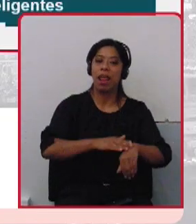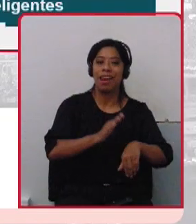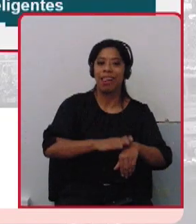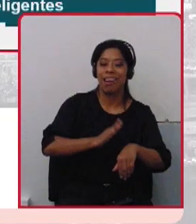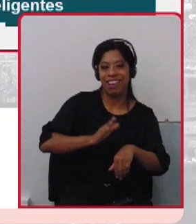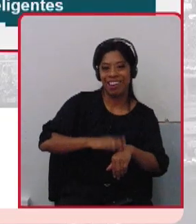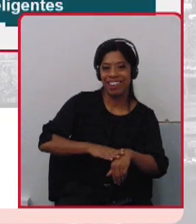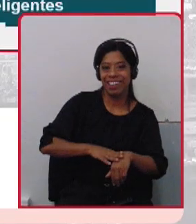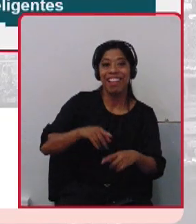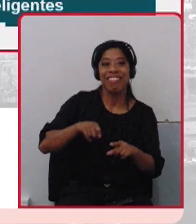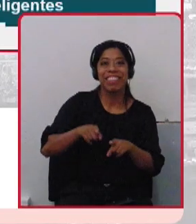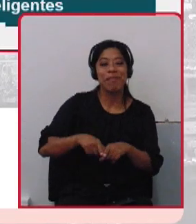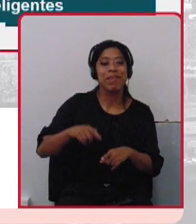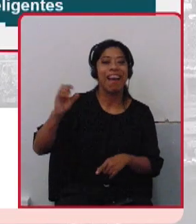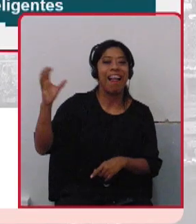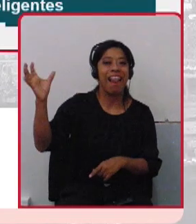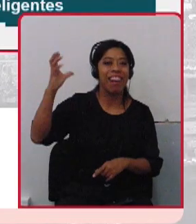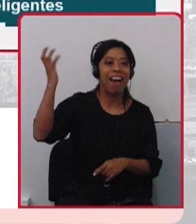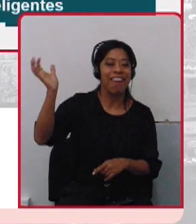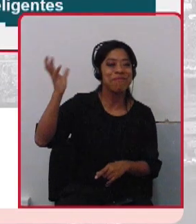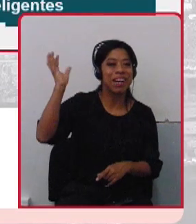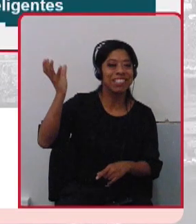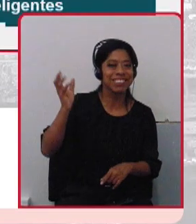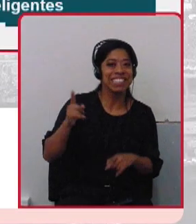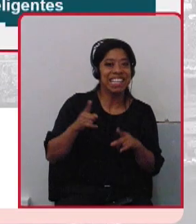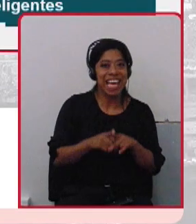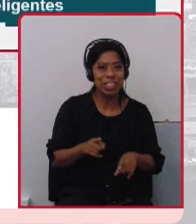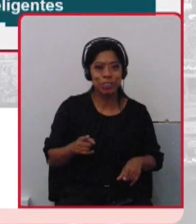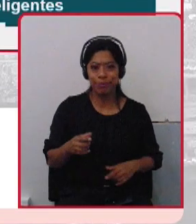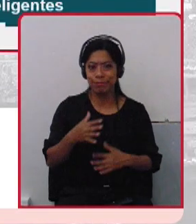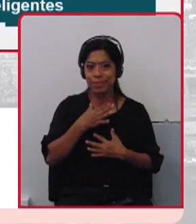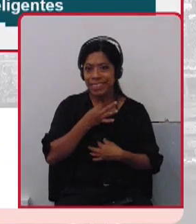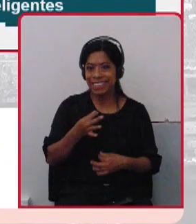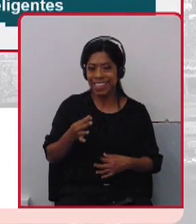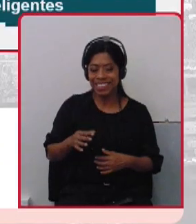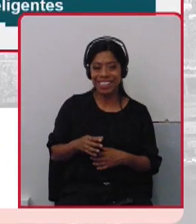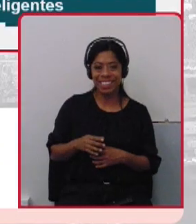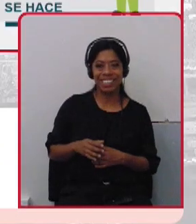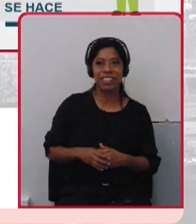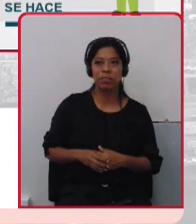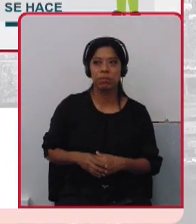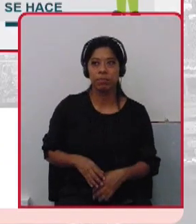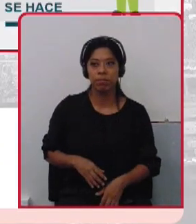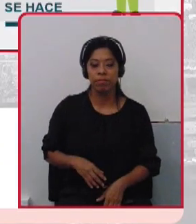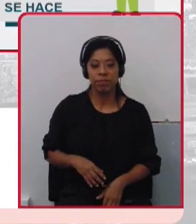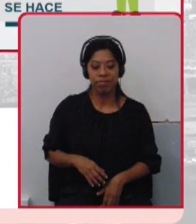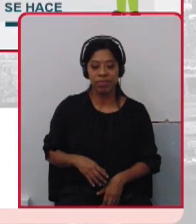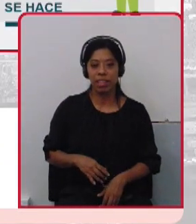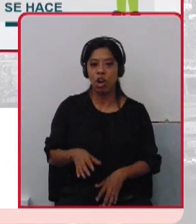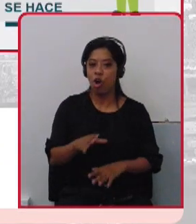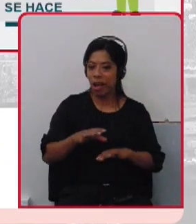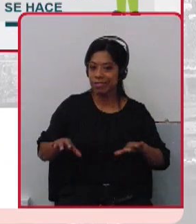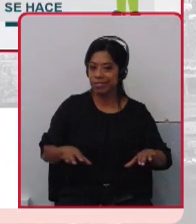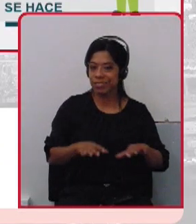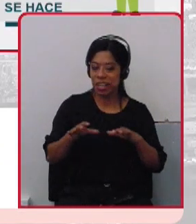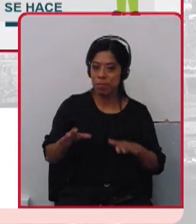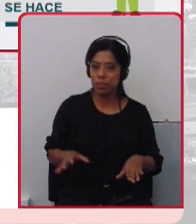también que hemos determinado con el PLC. Entonces, es bastante interesante que hemos hecho